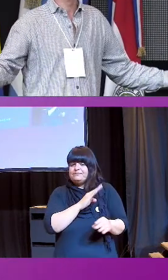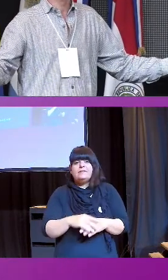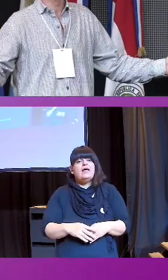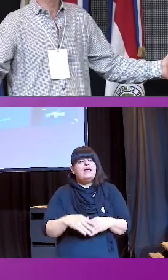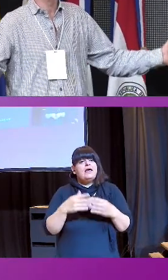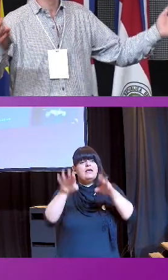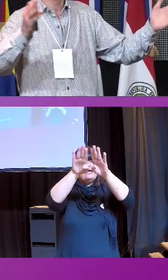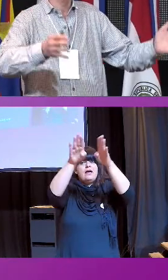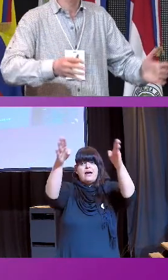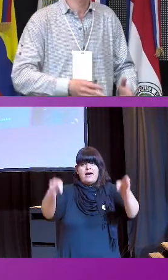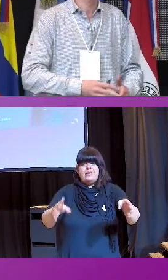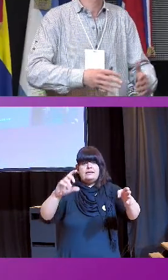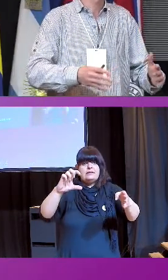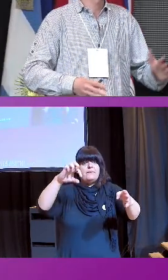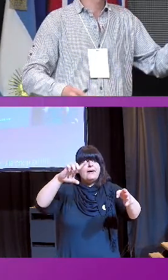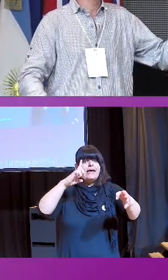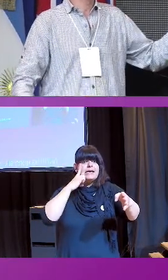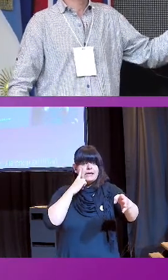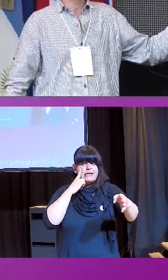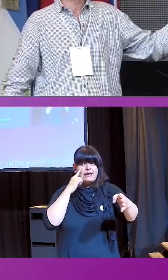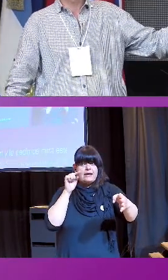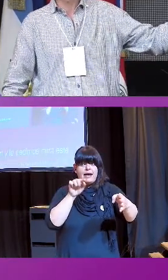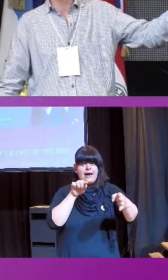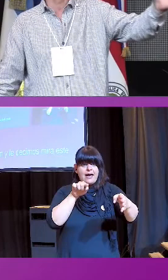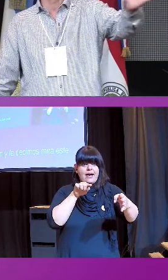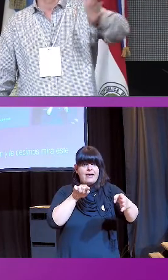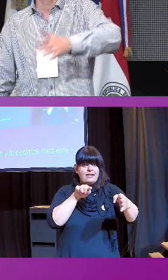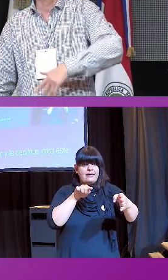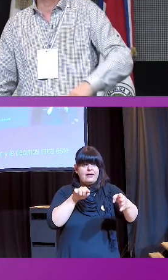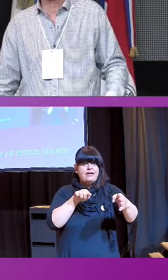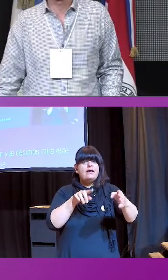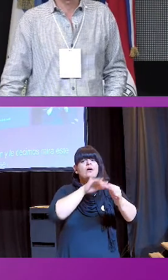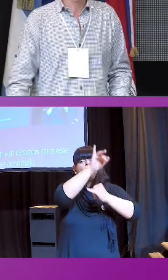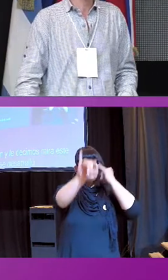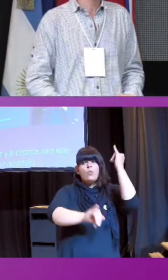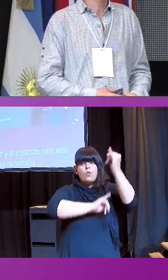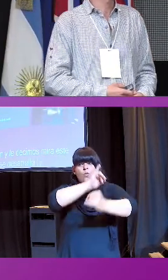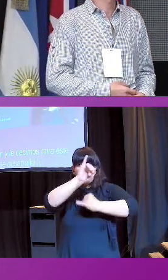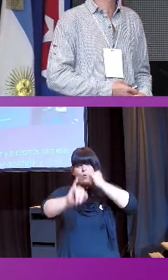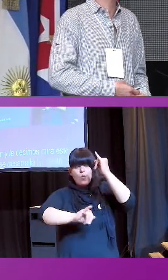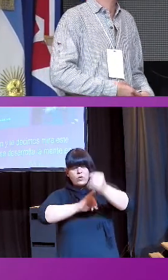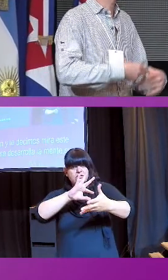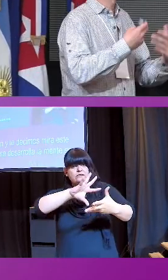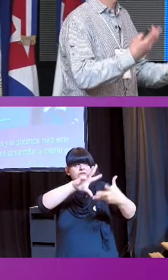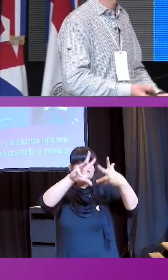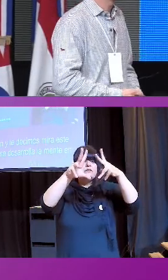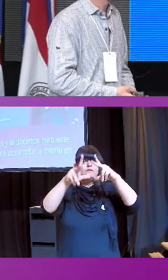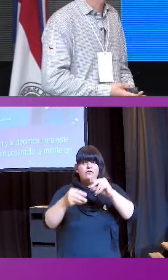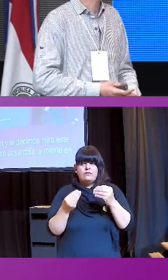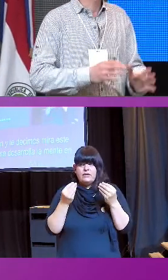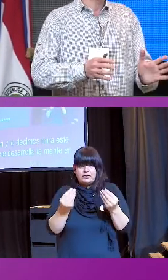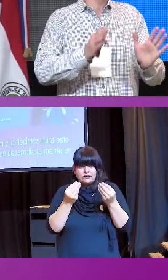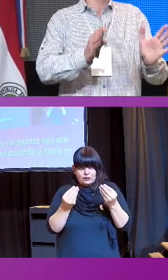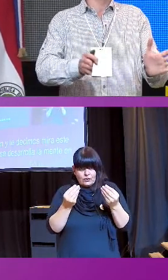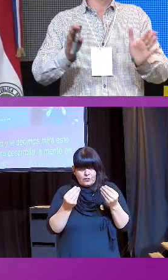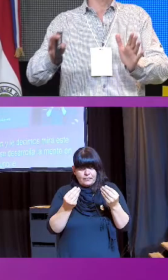en las reuniones generales que tienen y le decimos, miren, este es el desarrollo, explicamos cómo se desarrolla la mente en los primeros años y le decimos,